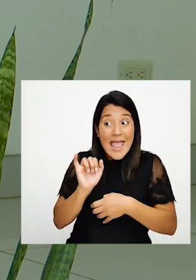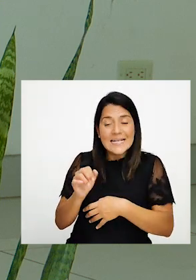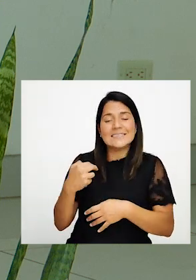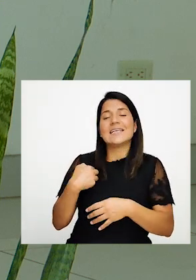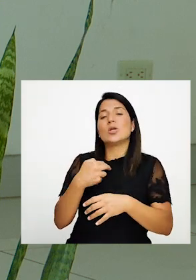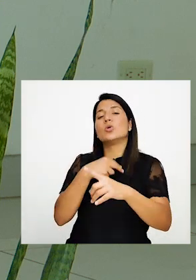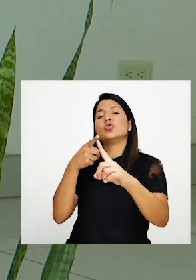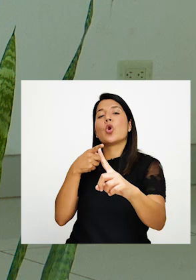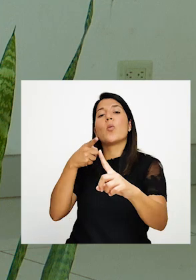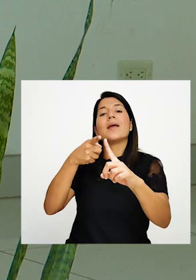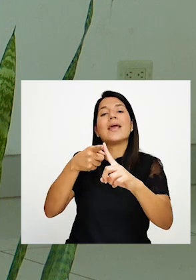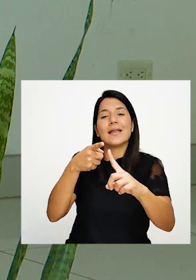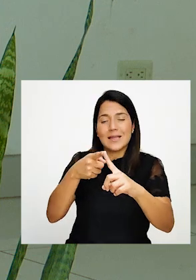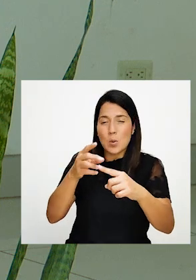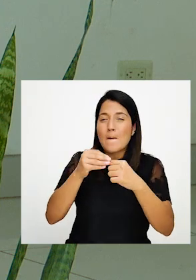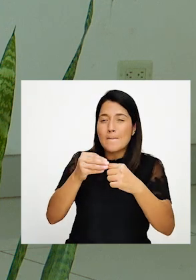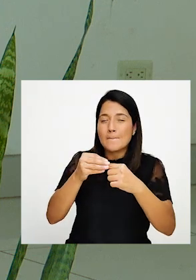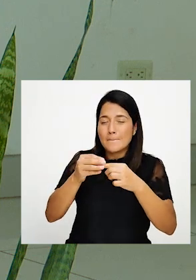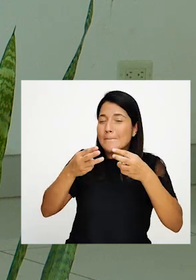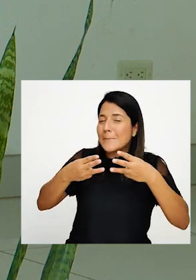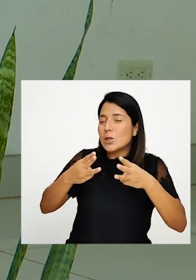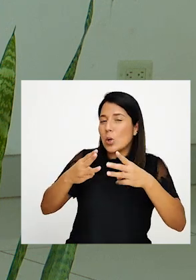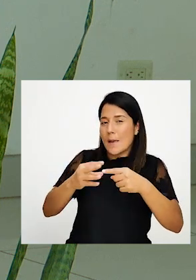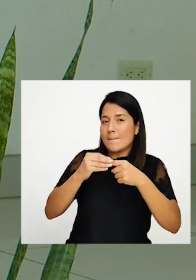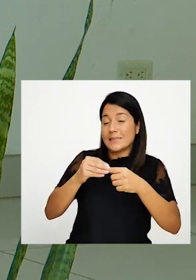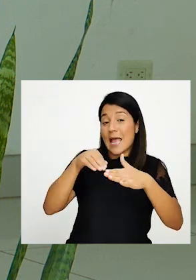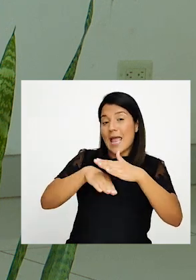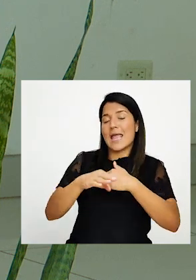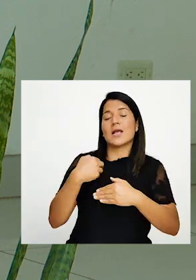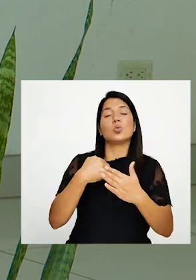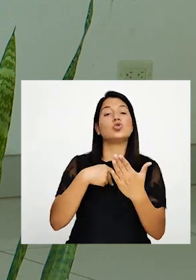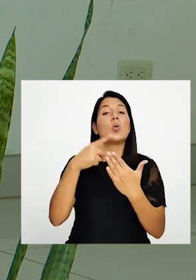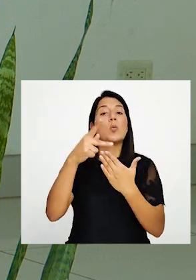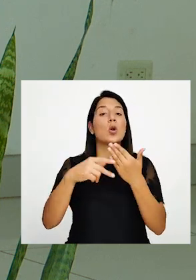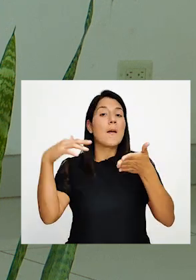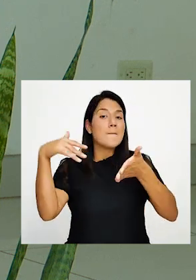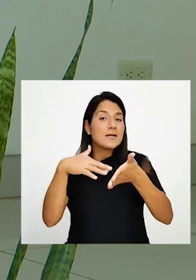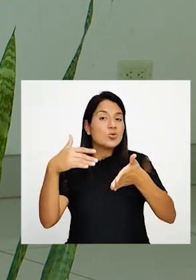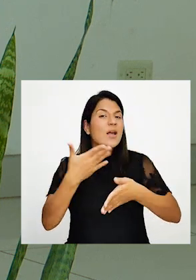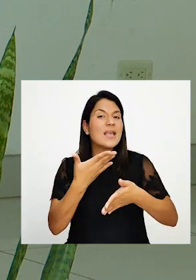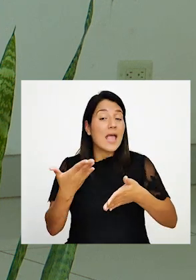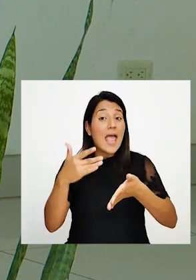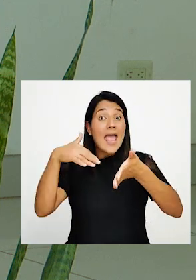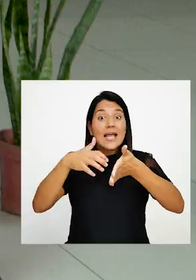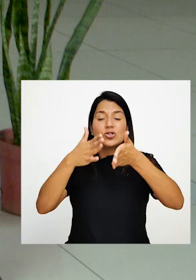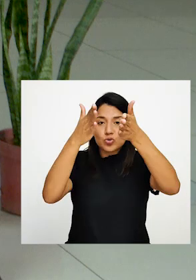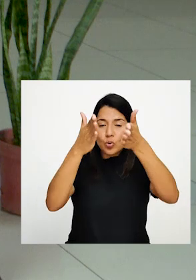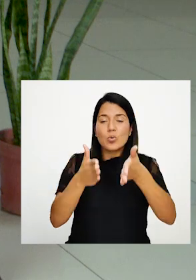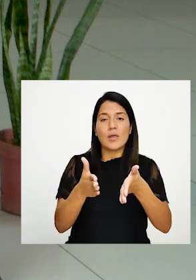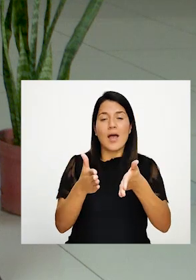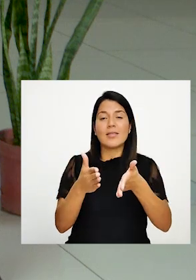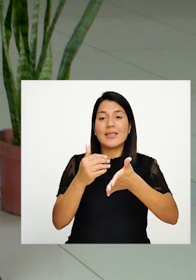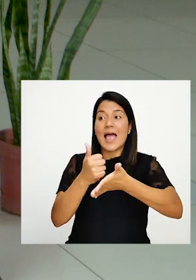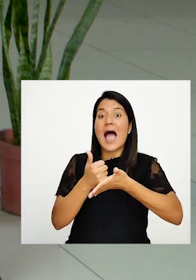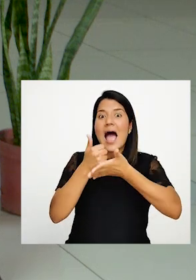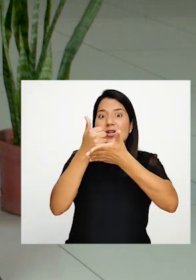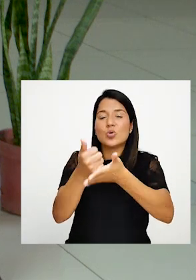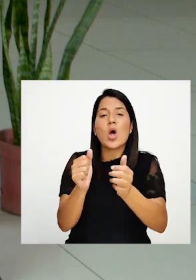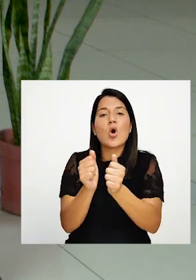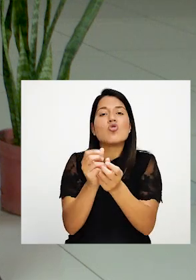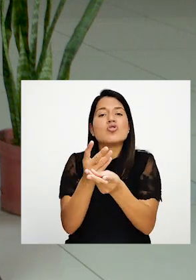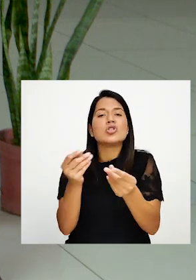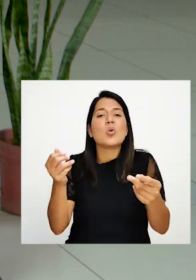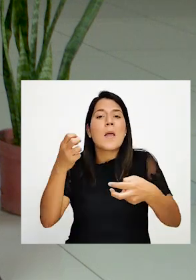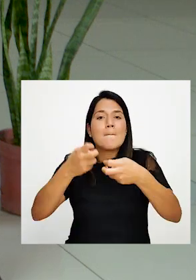enfoque metodológico principal desde el programa de estudios, que los estudiantes aporten en esa resolución, que